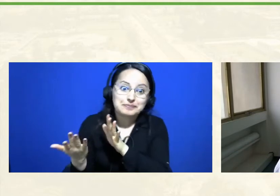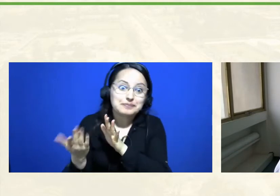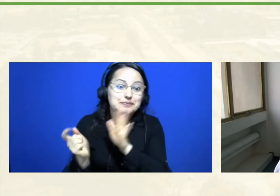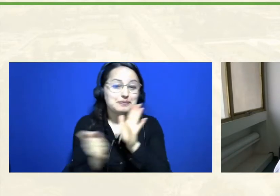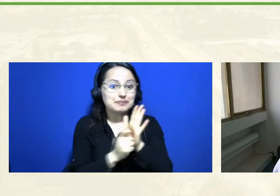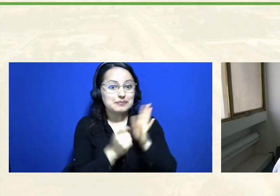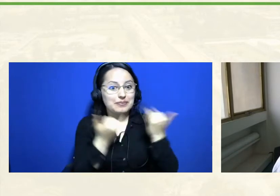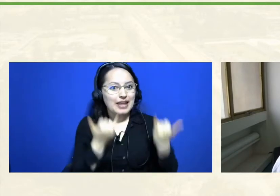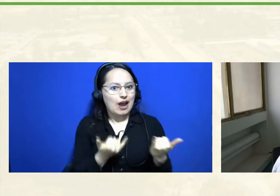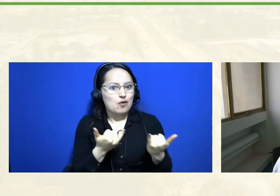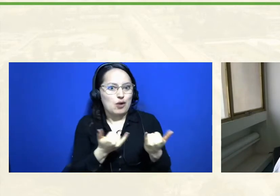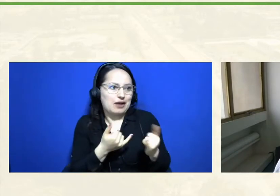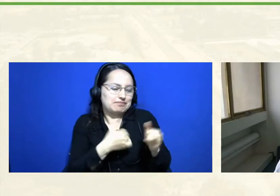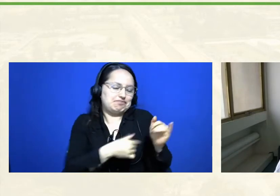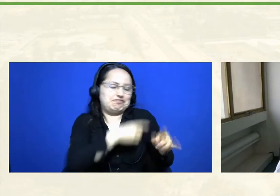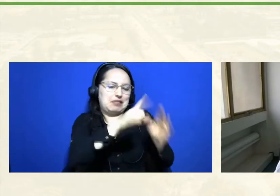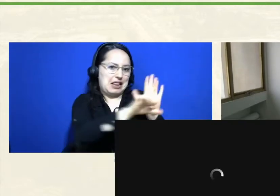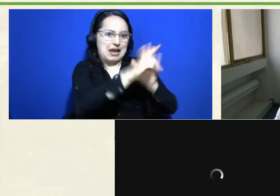que manda la ley.